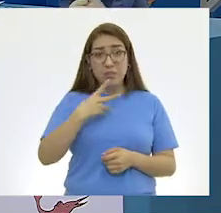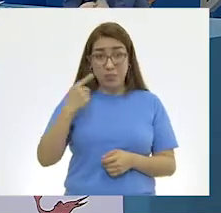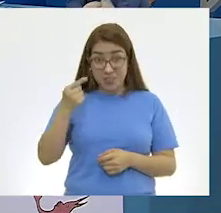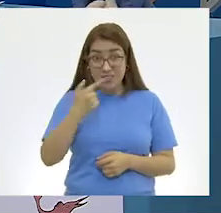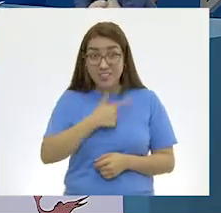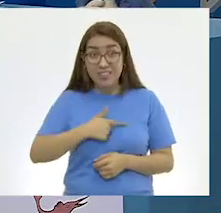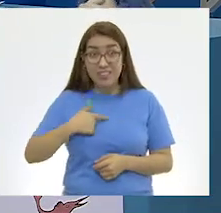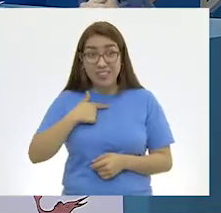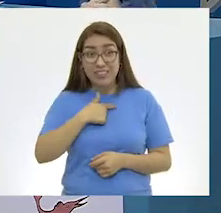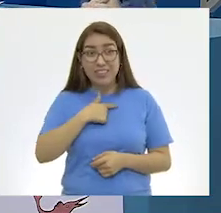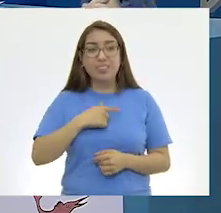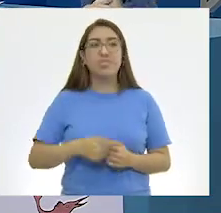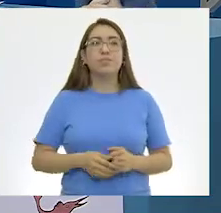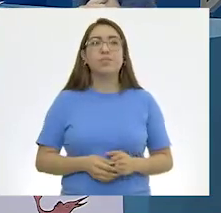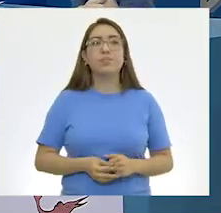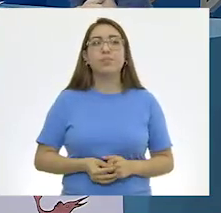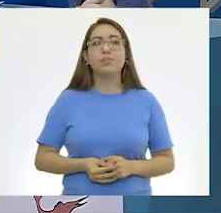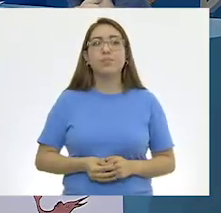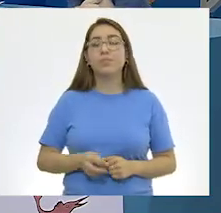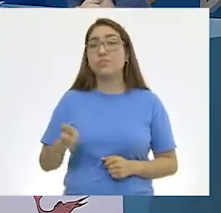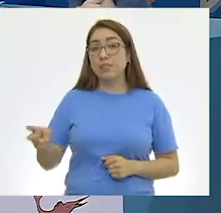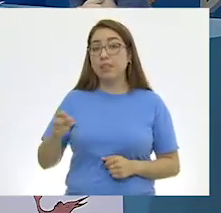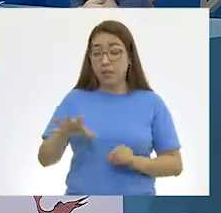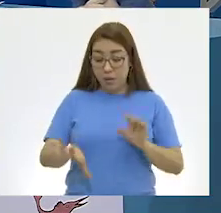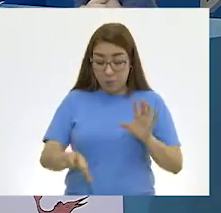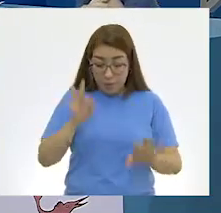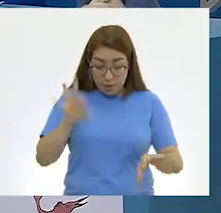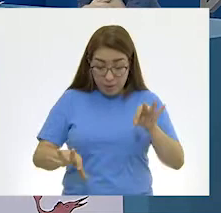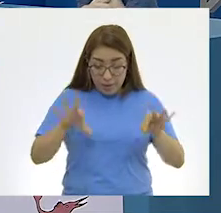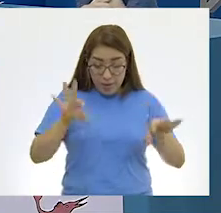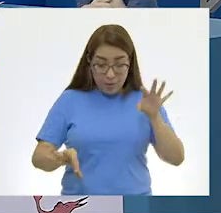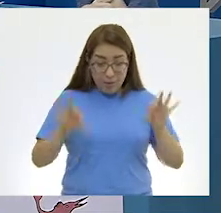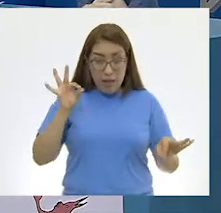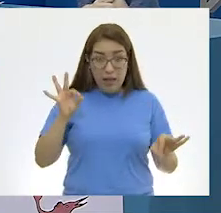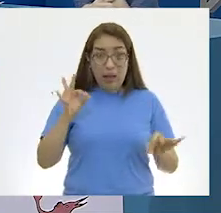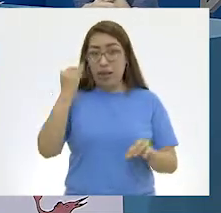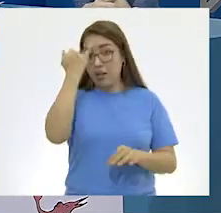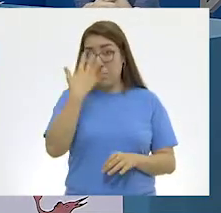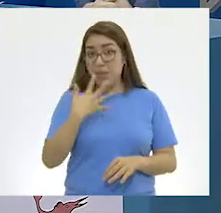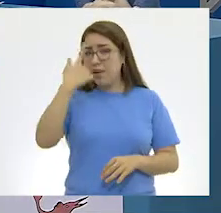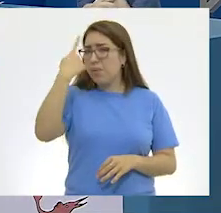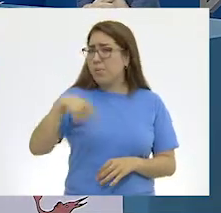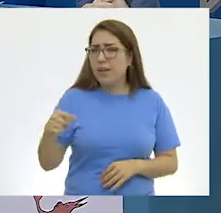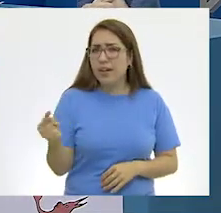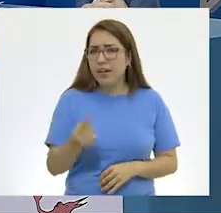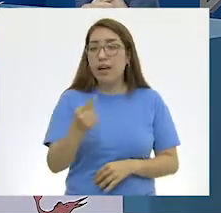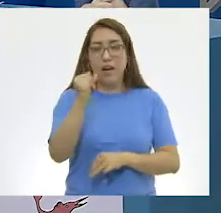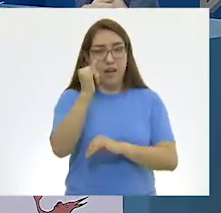Sí. Las imágenes que elegí son para nuestra investigación.